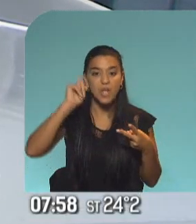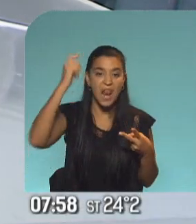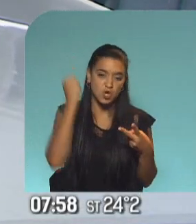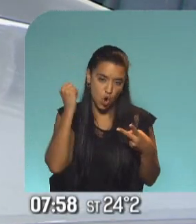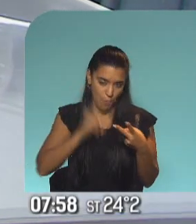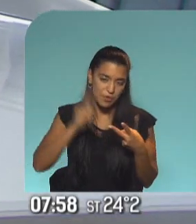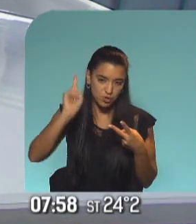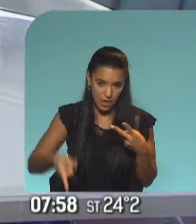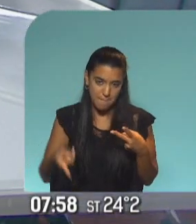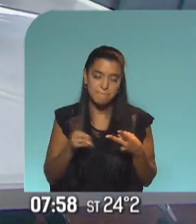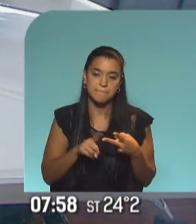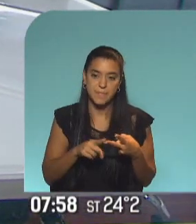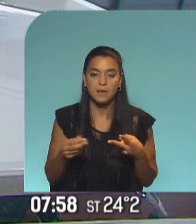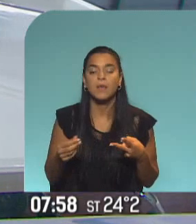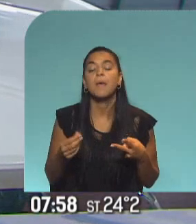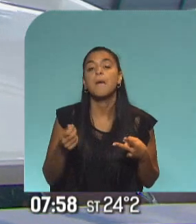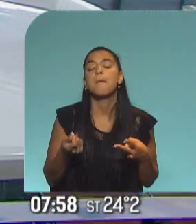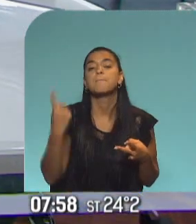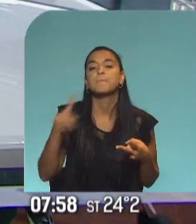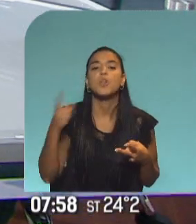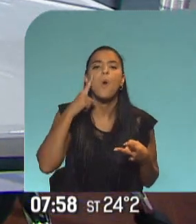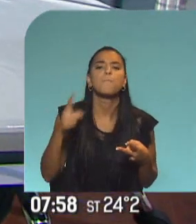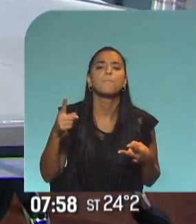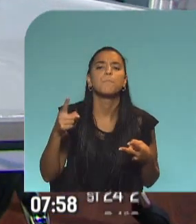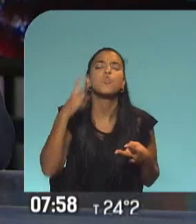aparecido claramente esto, pero ya a partir del